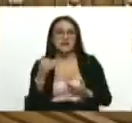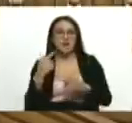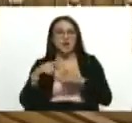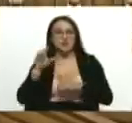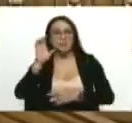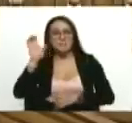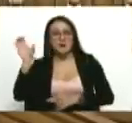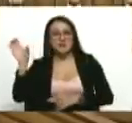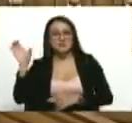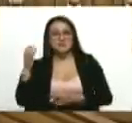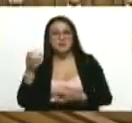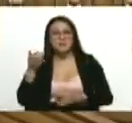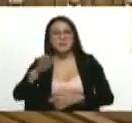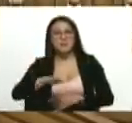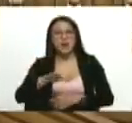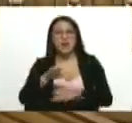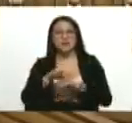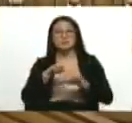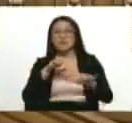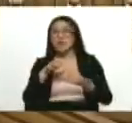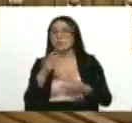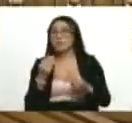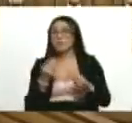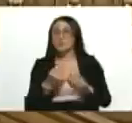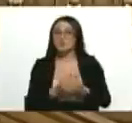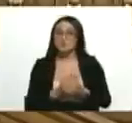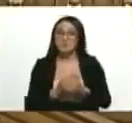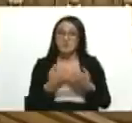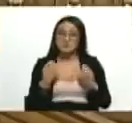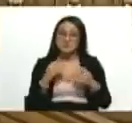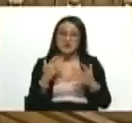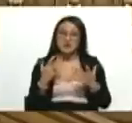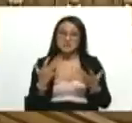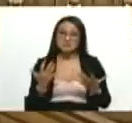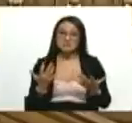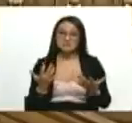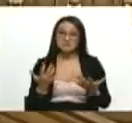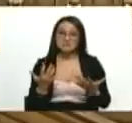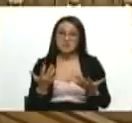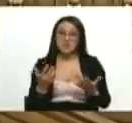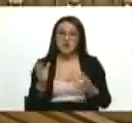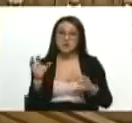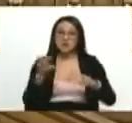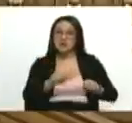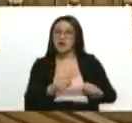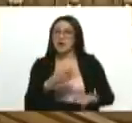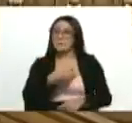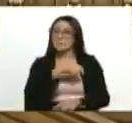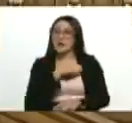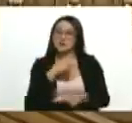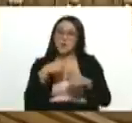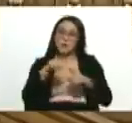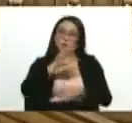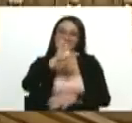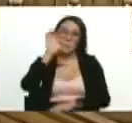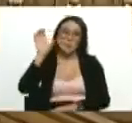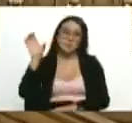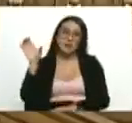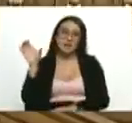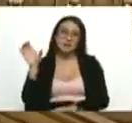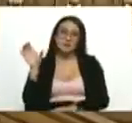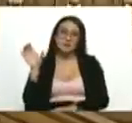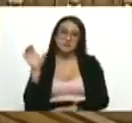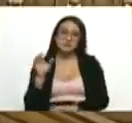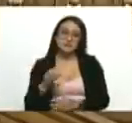que mueren por centenares en su intento de llegar a España y a otros países por